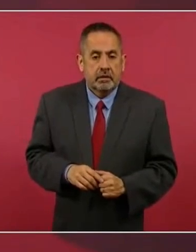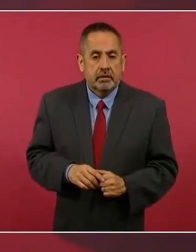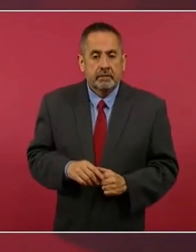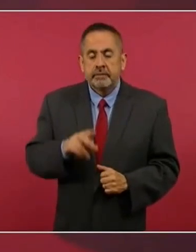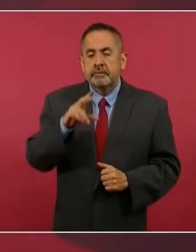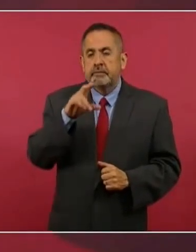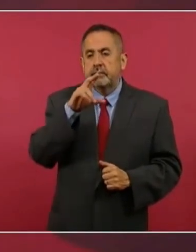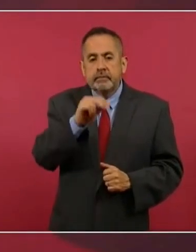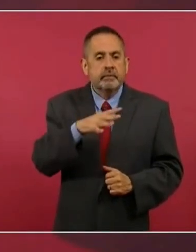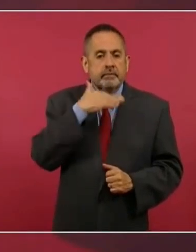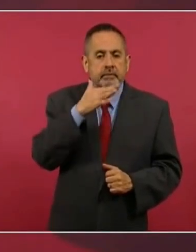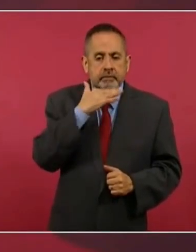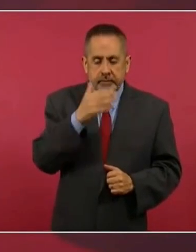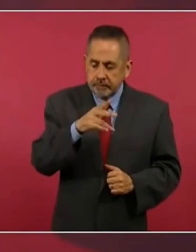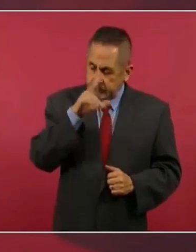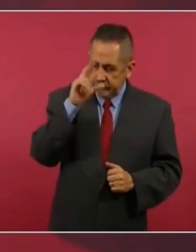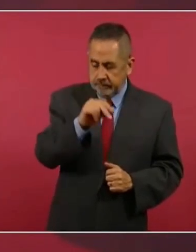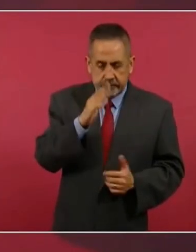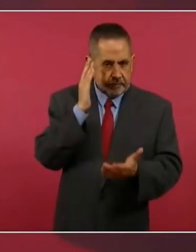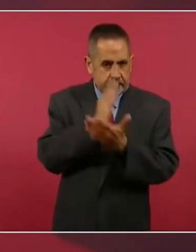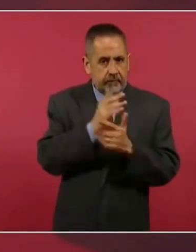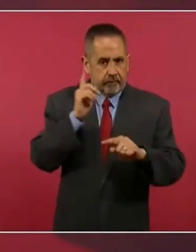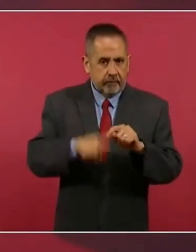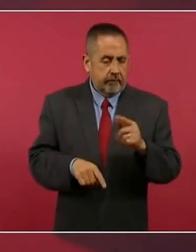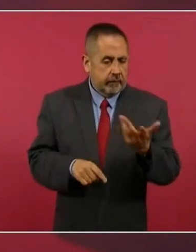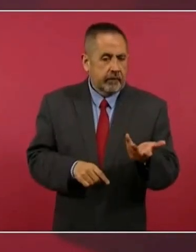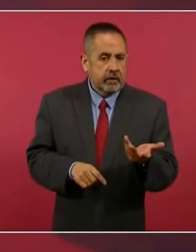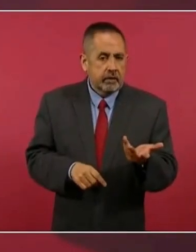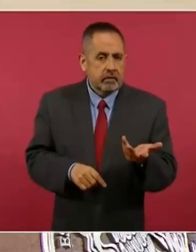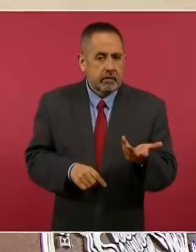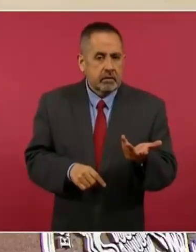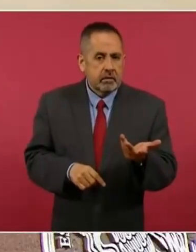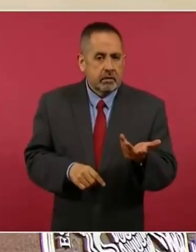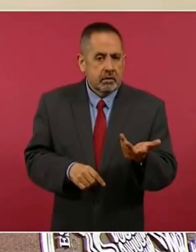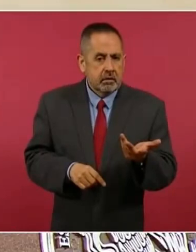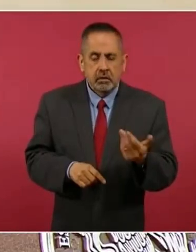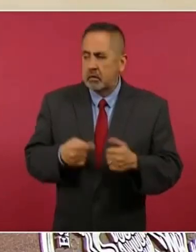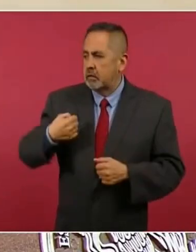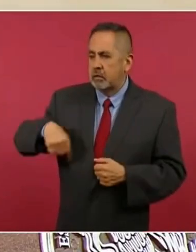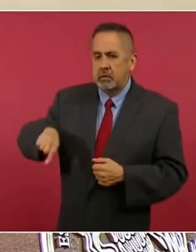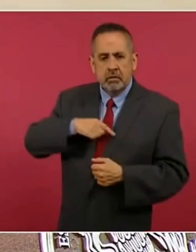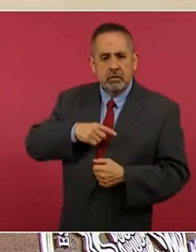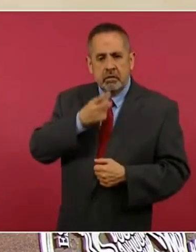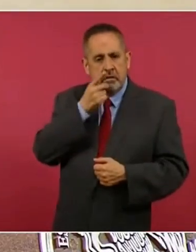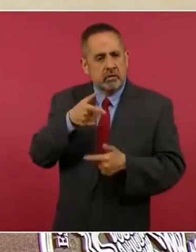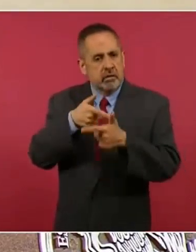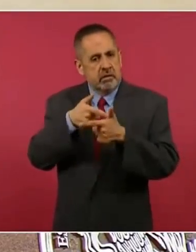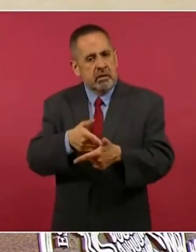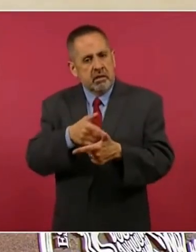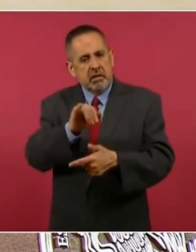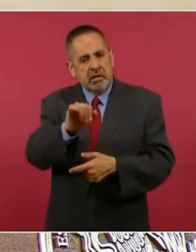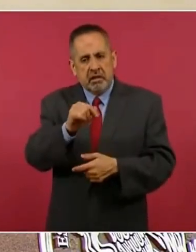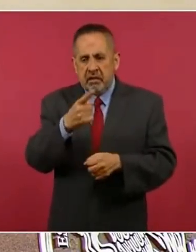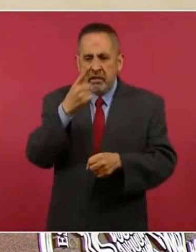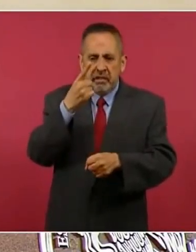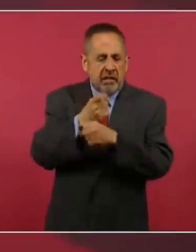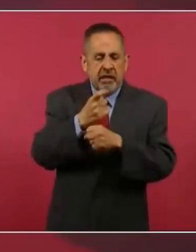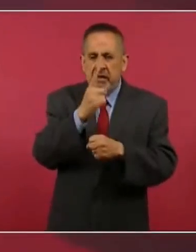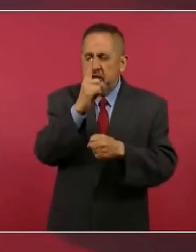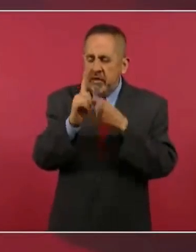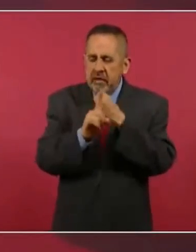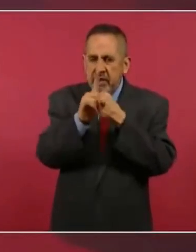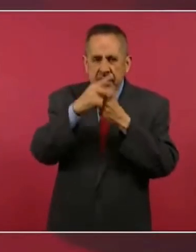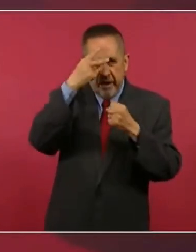evitar la corrupción. Okay. Nosotros sostenemos que el principal problema